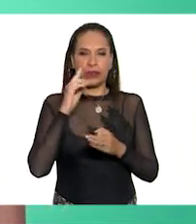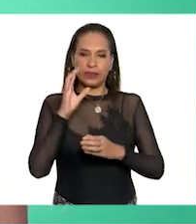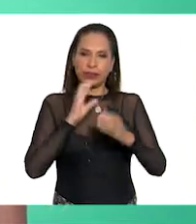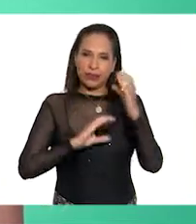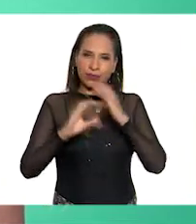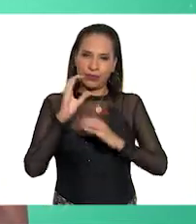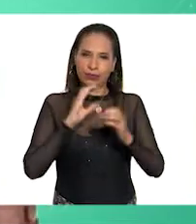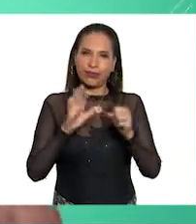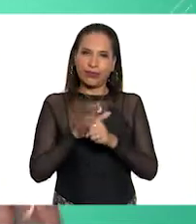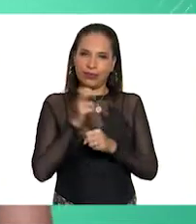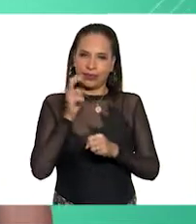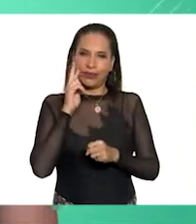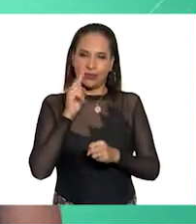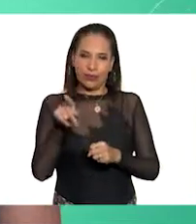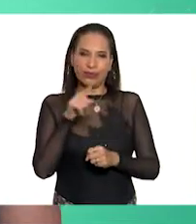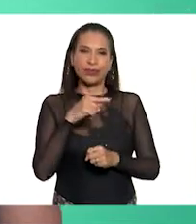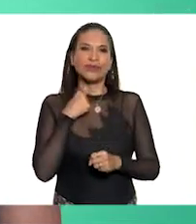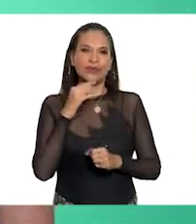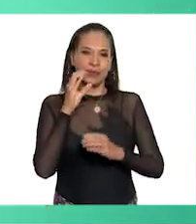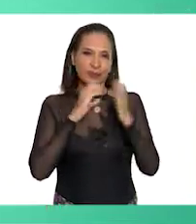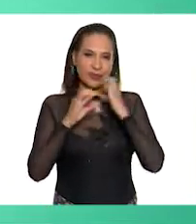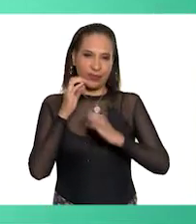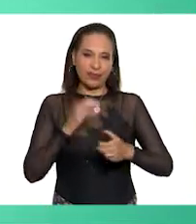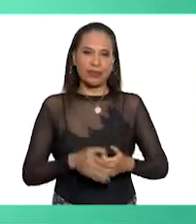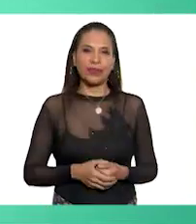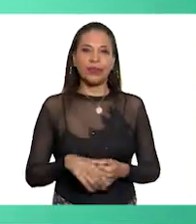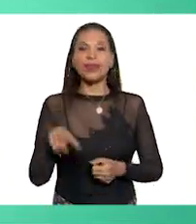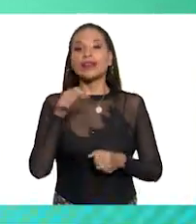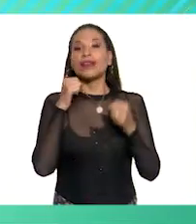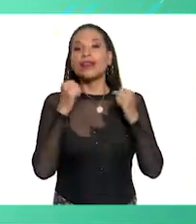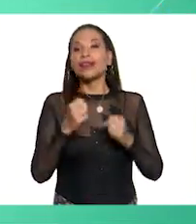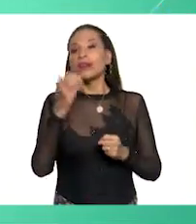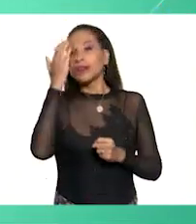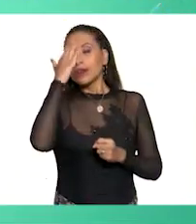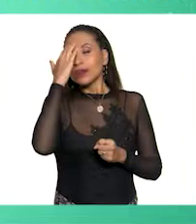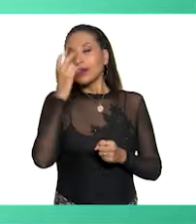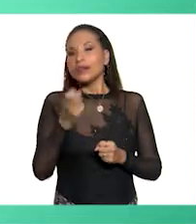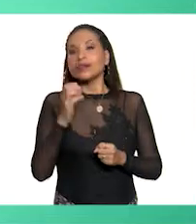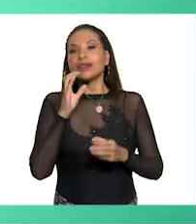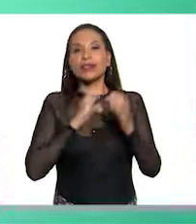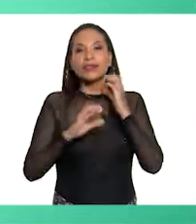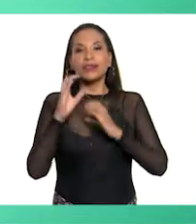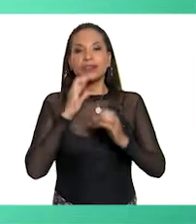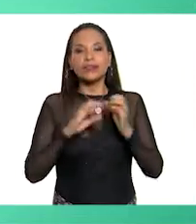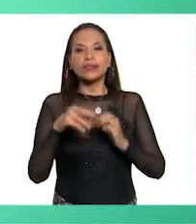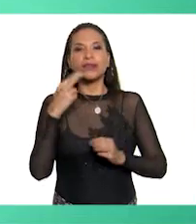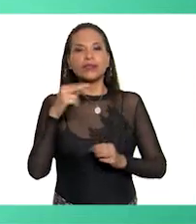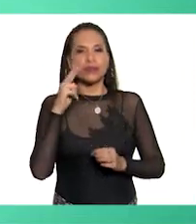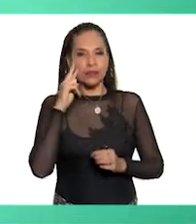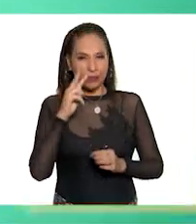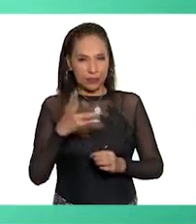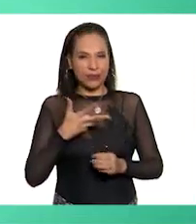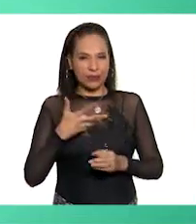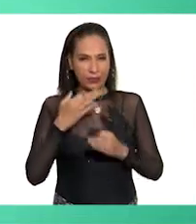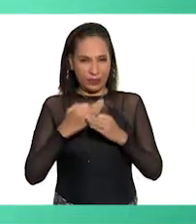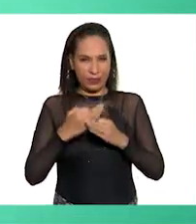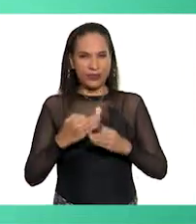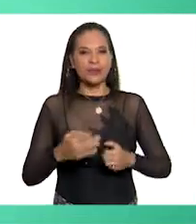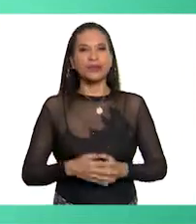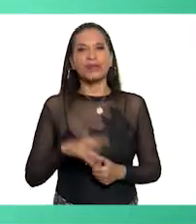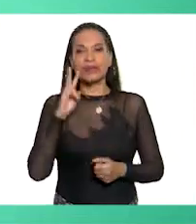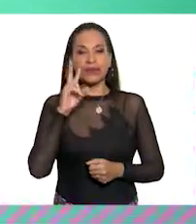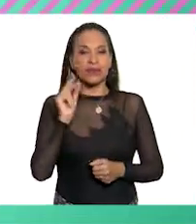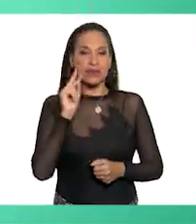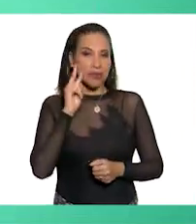cantar, así que afina tu garganta. Seguramente conoces esta canción. Se trata de Cielito Lindo. Si no la